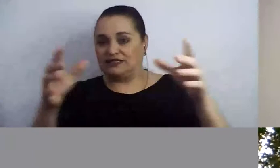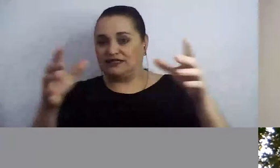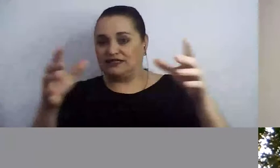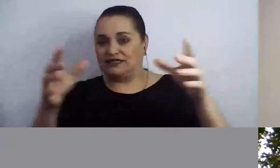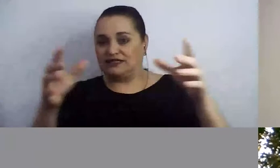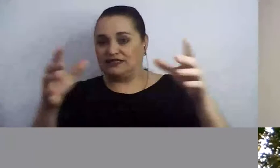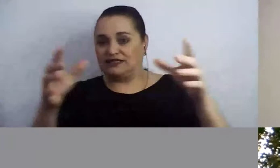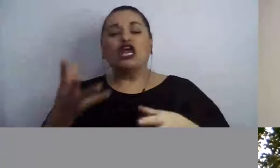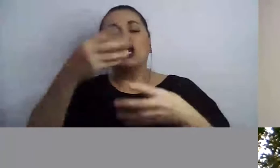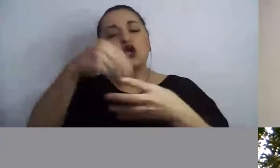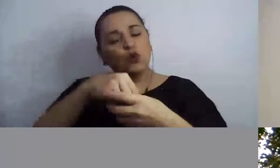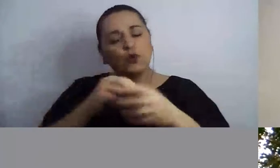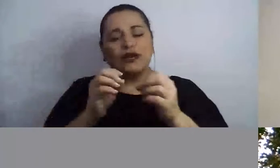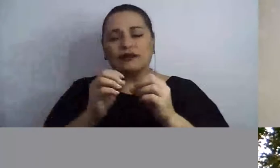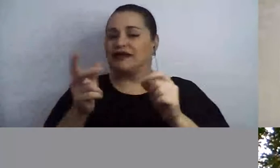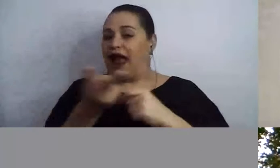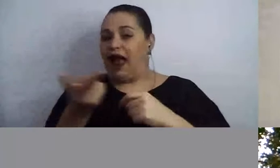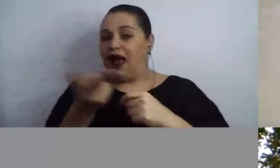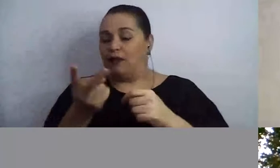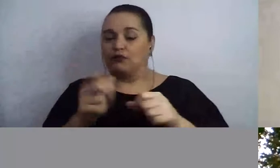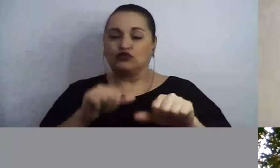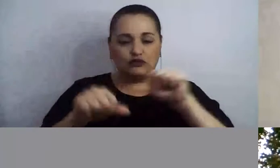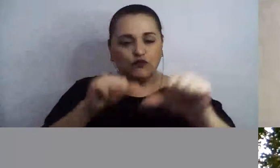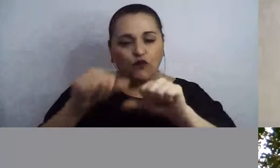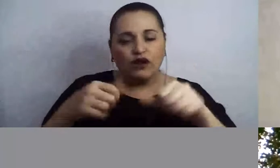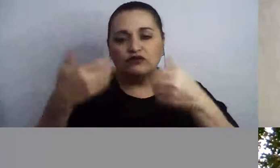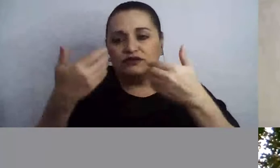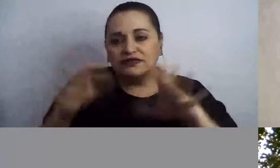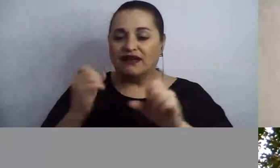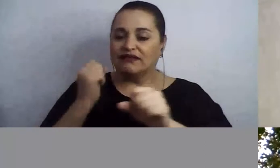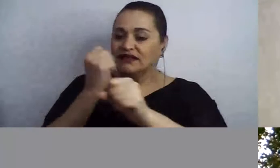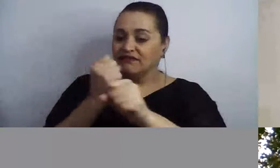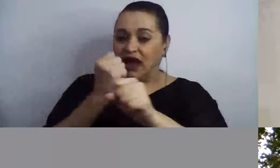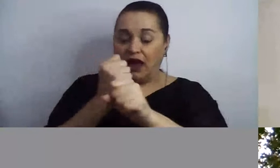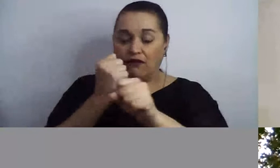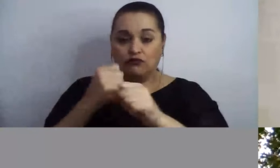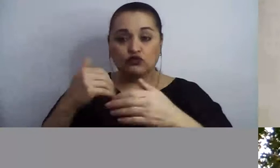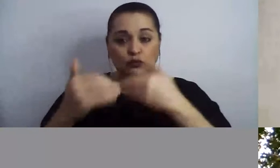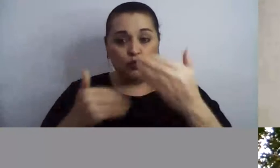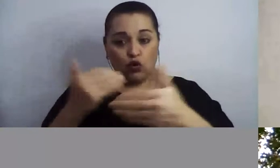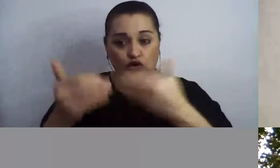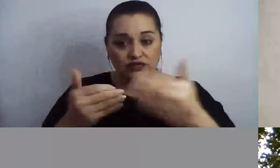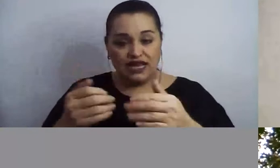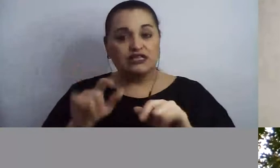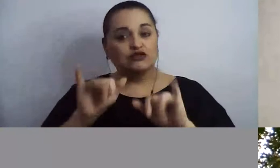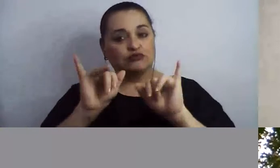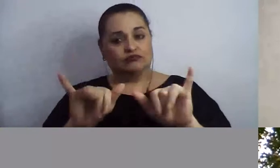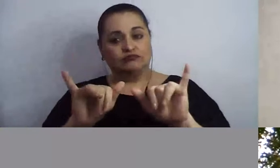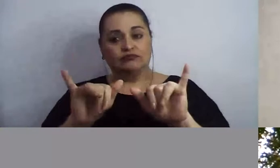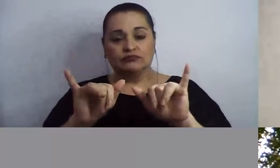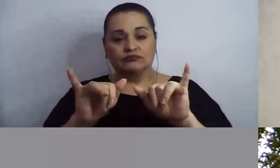ambos esfuerzos además que ya veníamos trabajando en un proceso como tal de